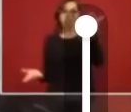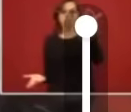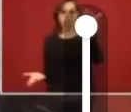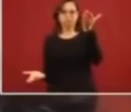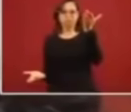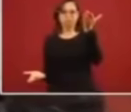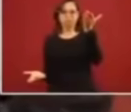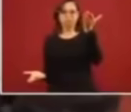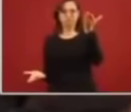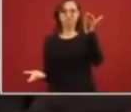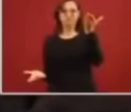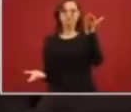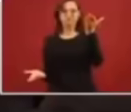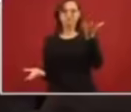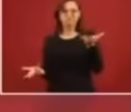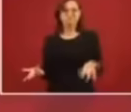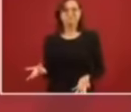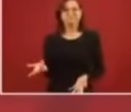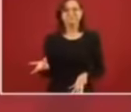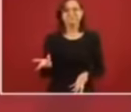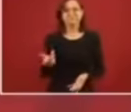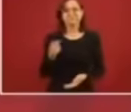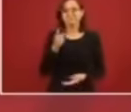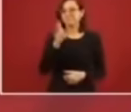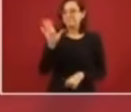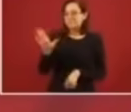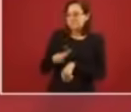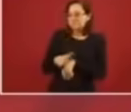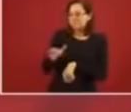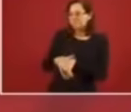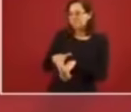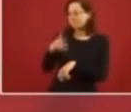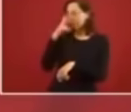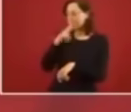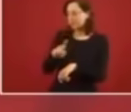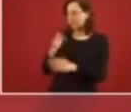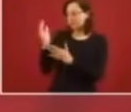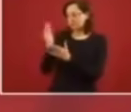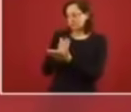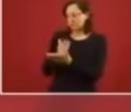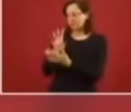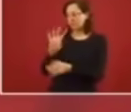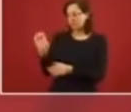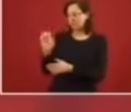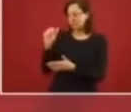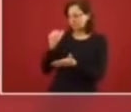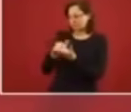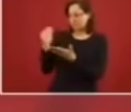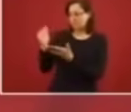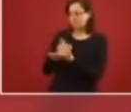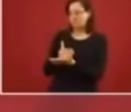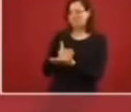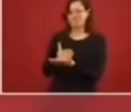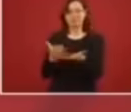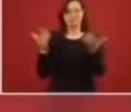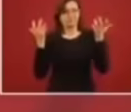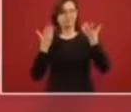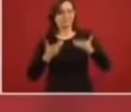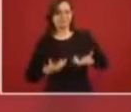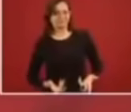entonces usted bien cuatrocientos mil barriles de nuevo